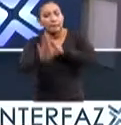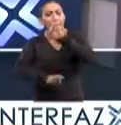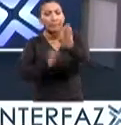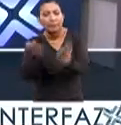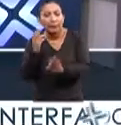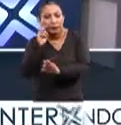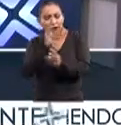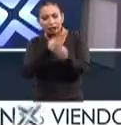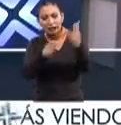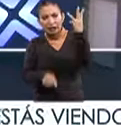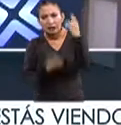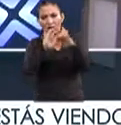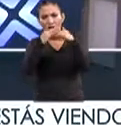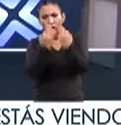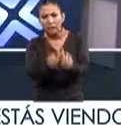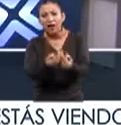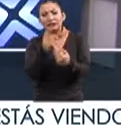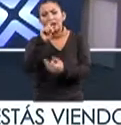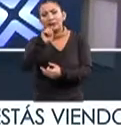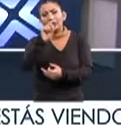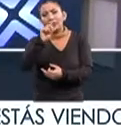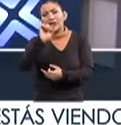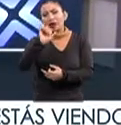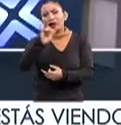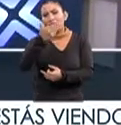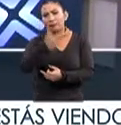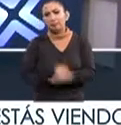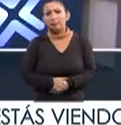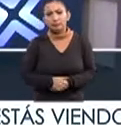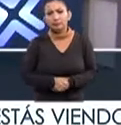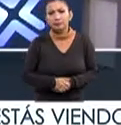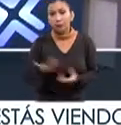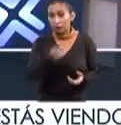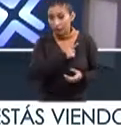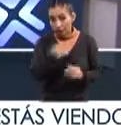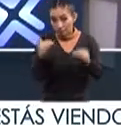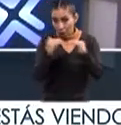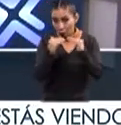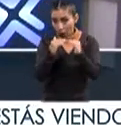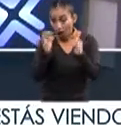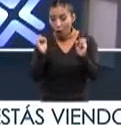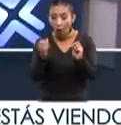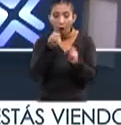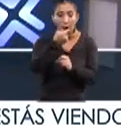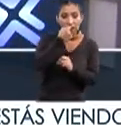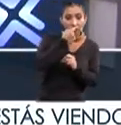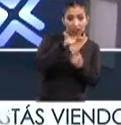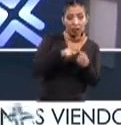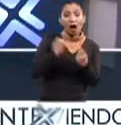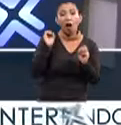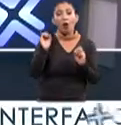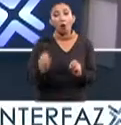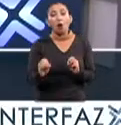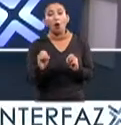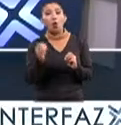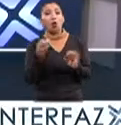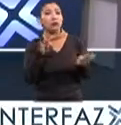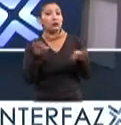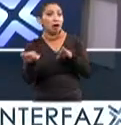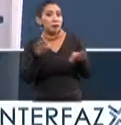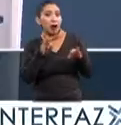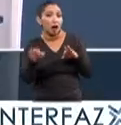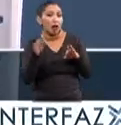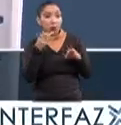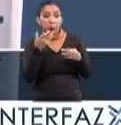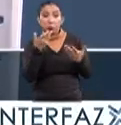tratamiento ante estos 3 tipos diversos que nos acabas de mencionar? ¿Tienen que ser parejos, se tiene que medicar, tiene que ser un trabajo desde